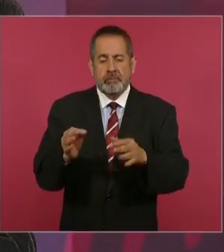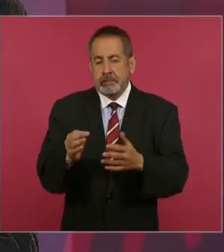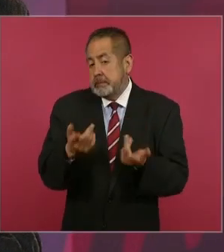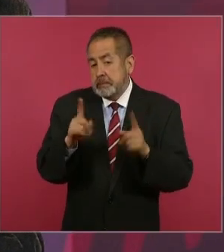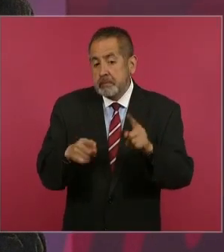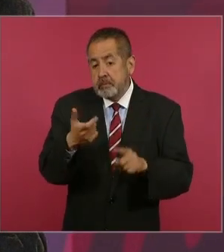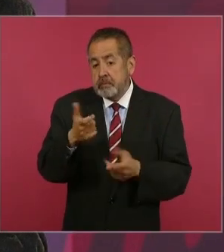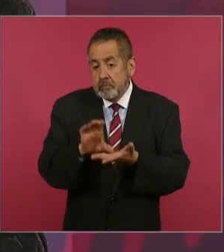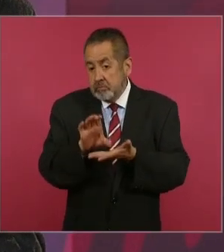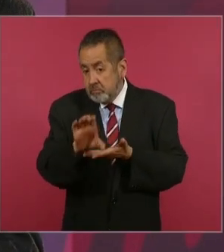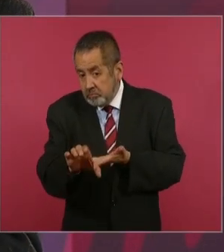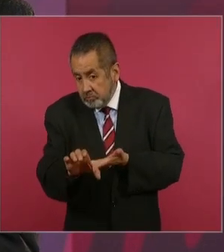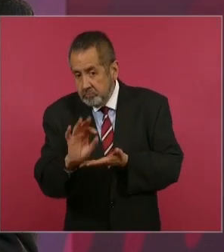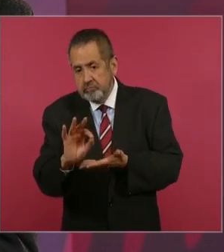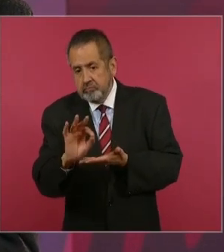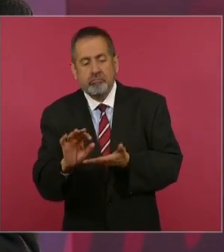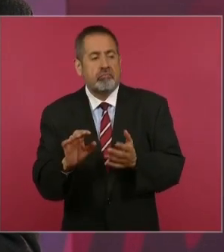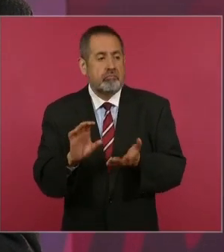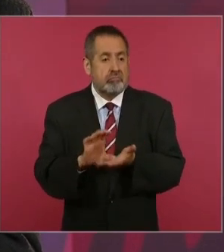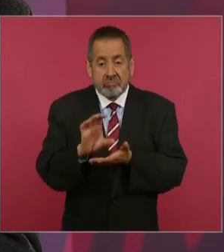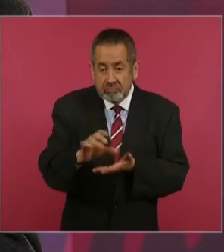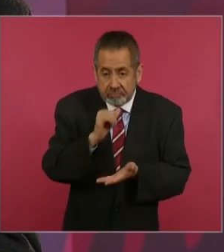restablecer la hotelería